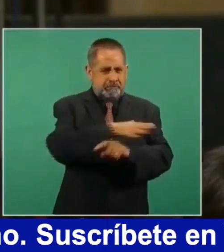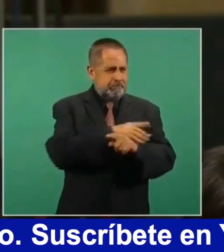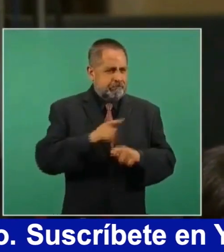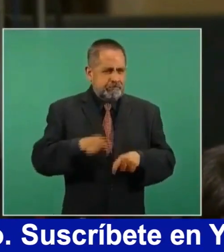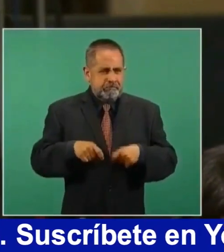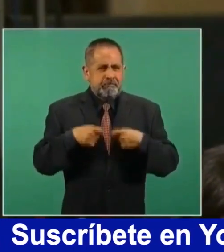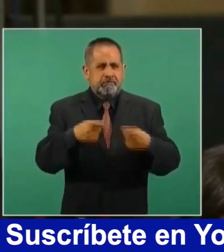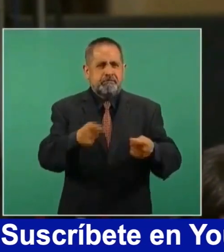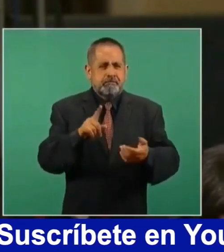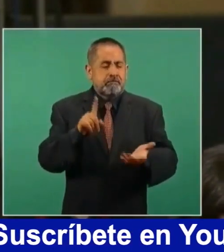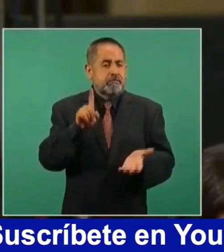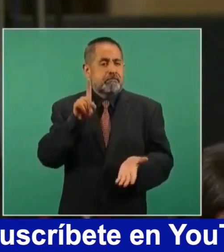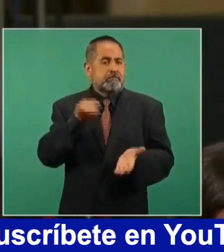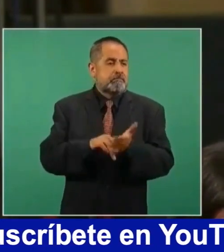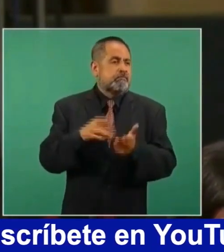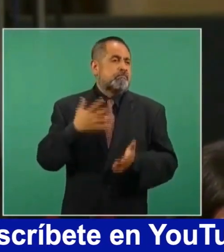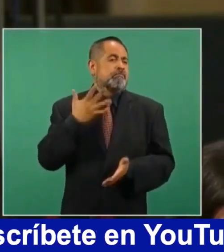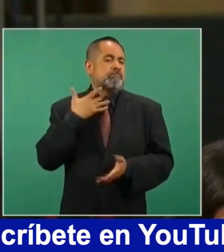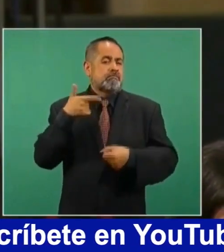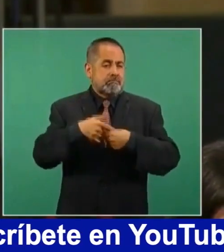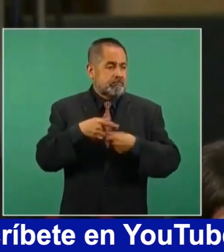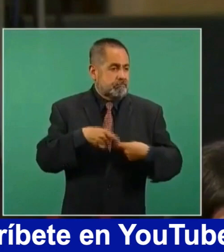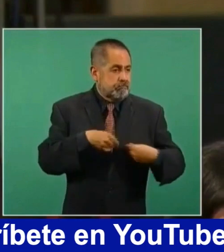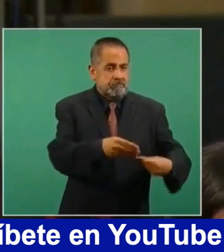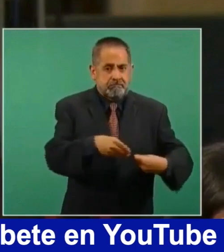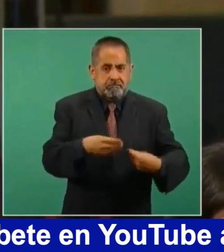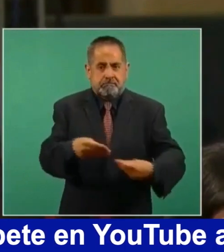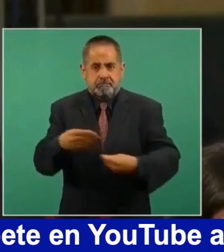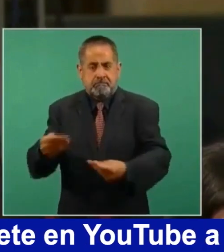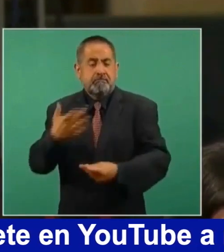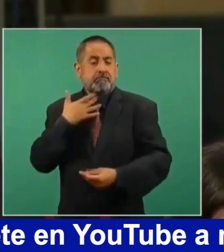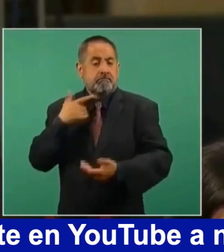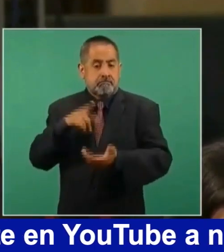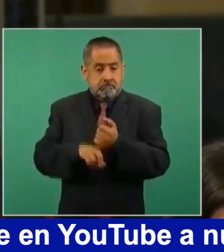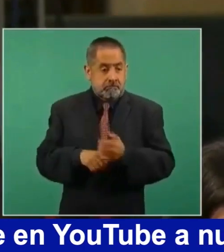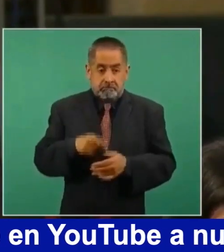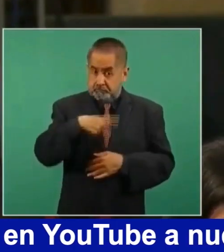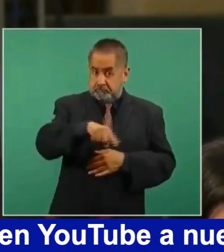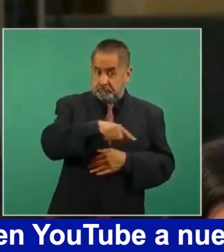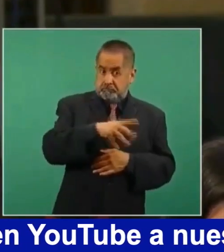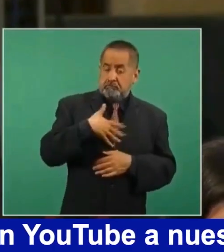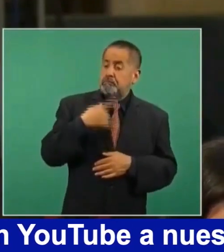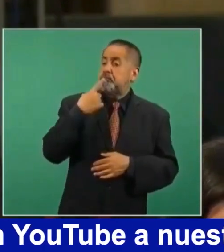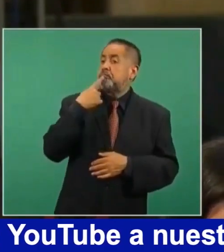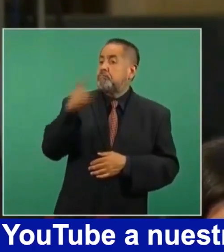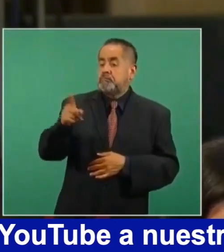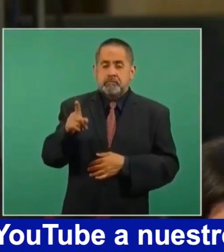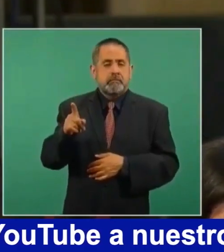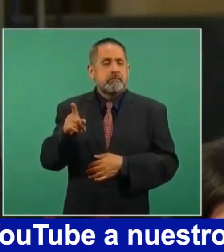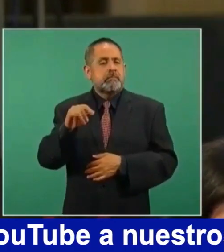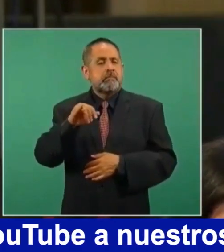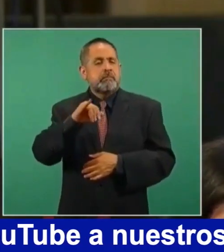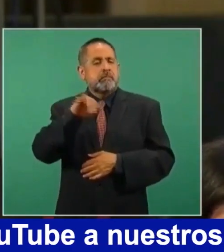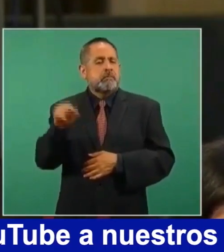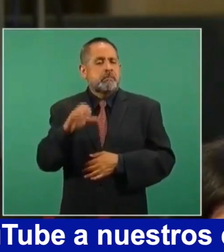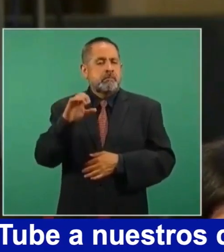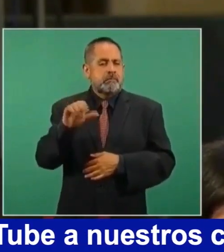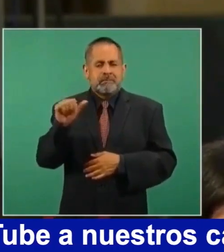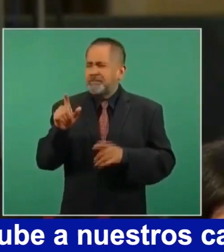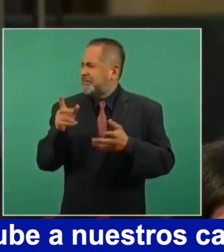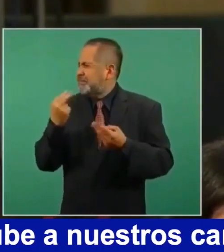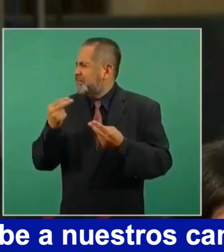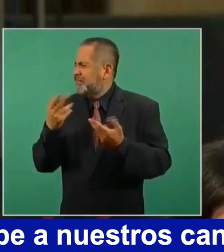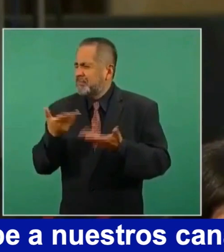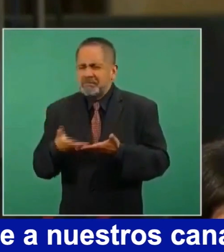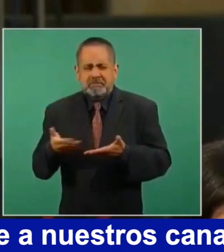1000 gasolineras combustible, están planeando o ya presentaron una queja en la Junta de Conciliación y Arbitraje, o no sé cómo se llama